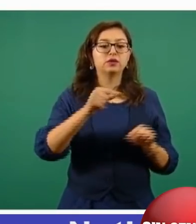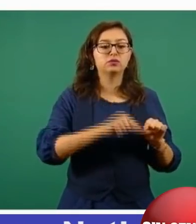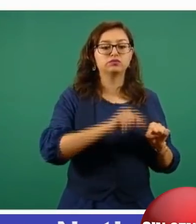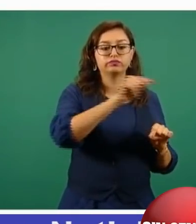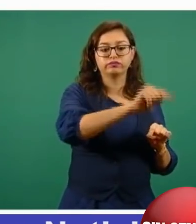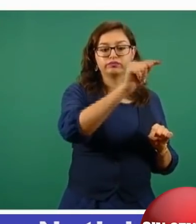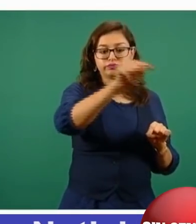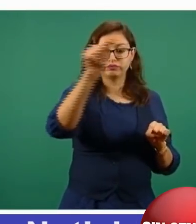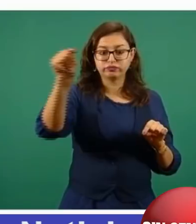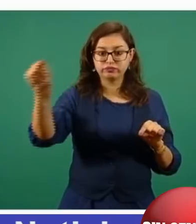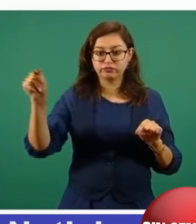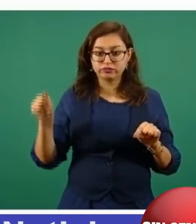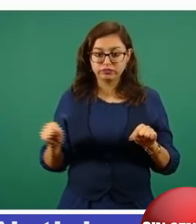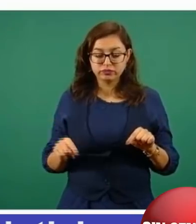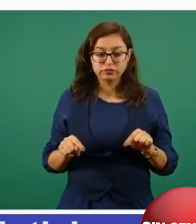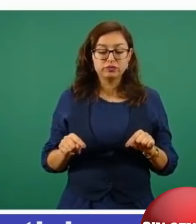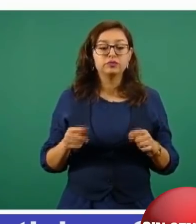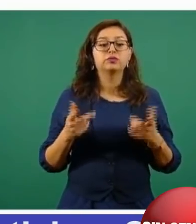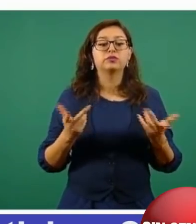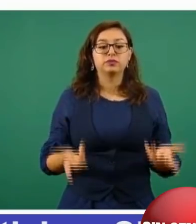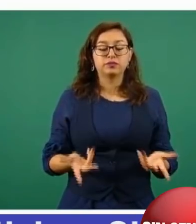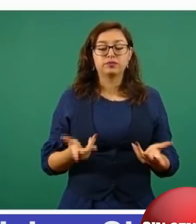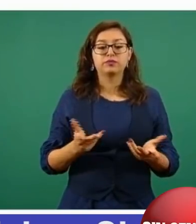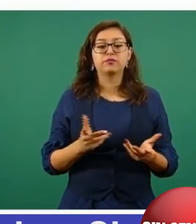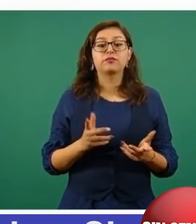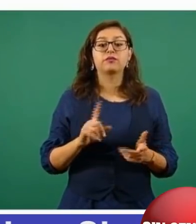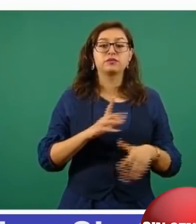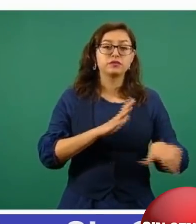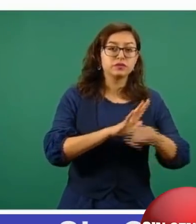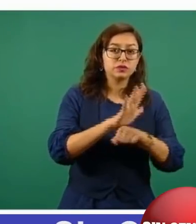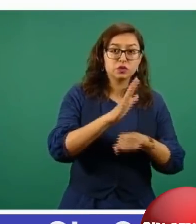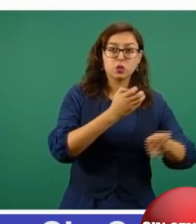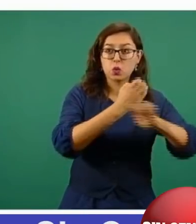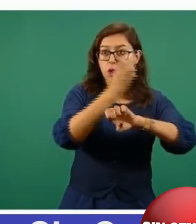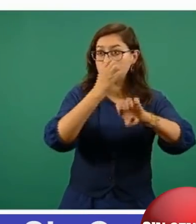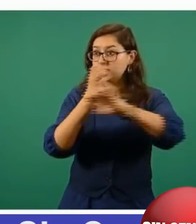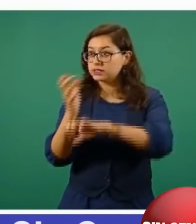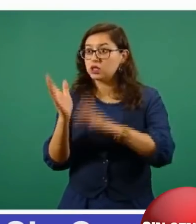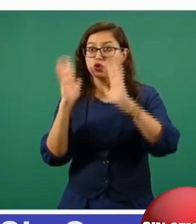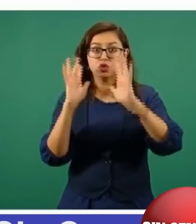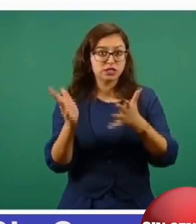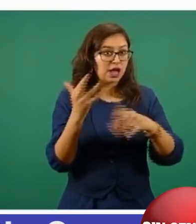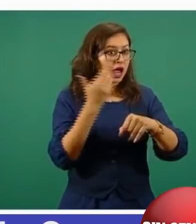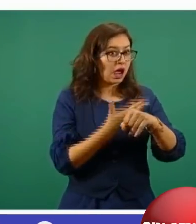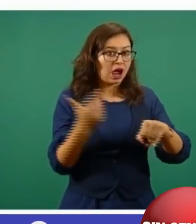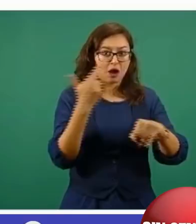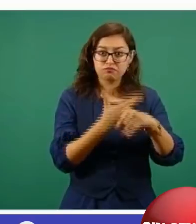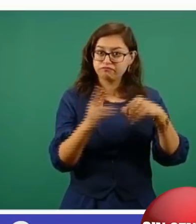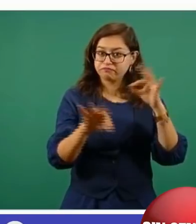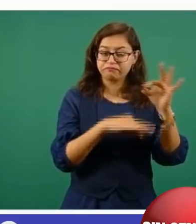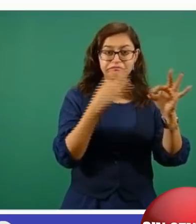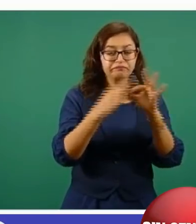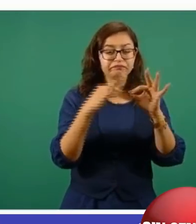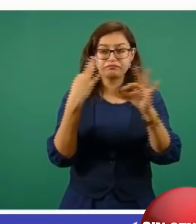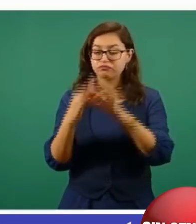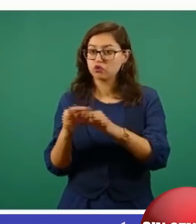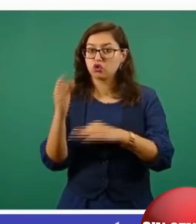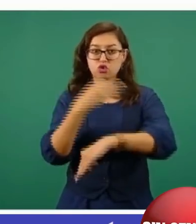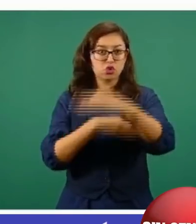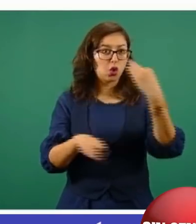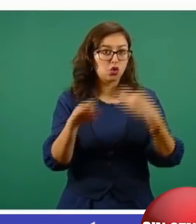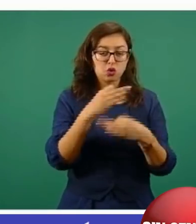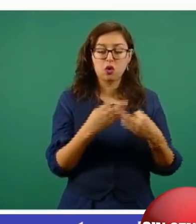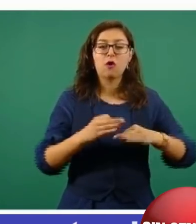Finalmente se revisaron cuáles son las entidades que tienen listo todo lo necesario, la red de frío, el